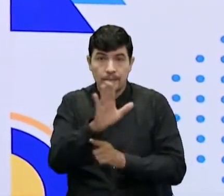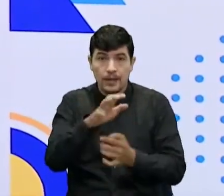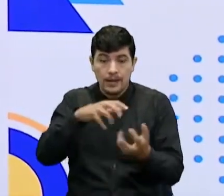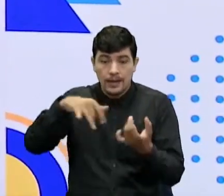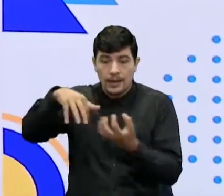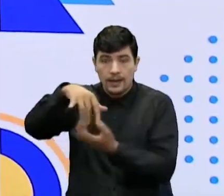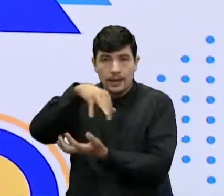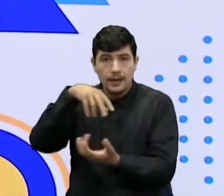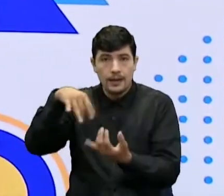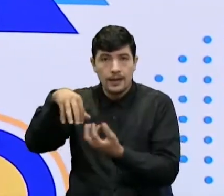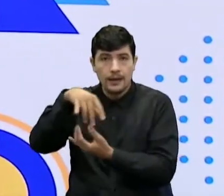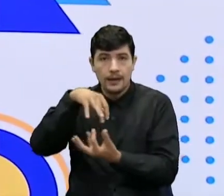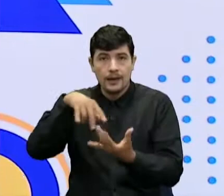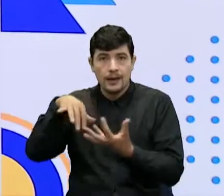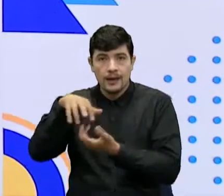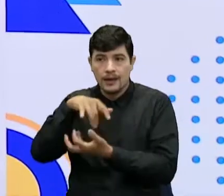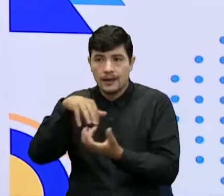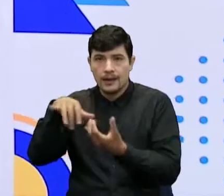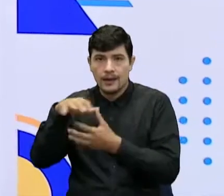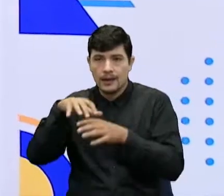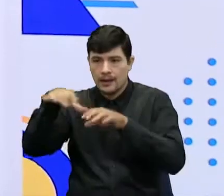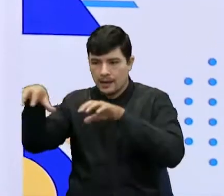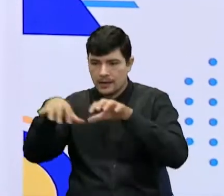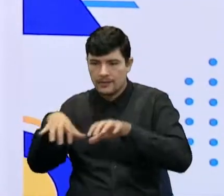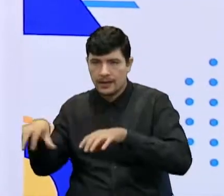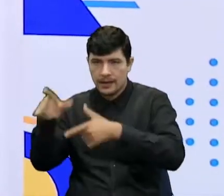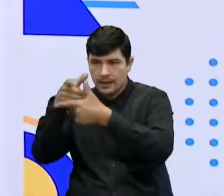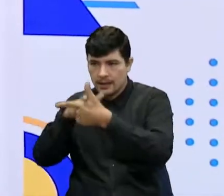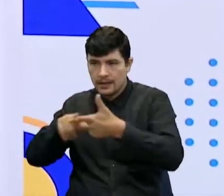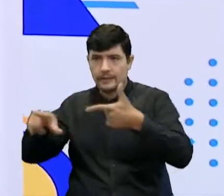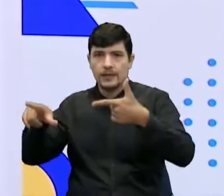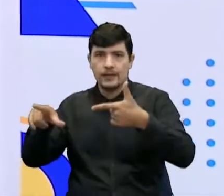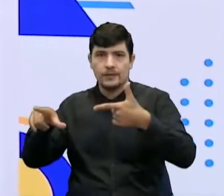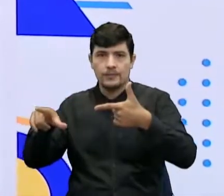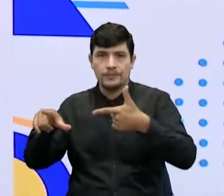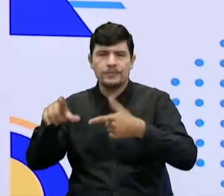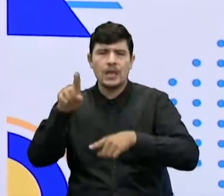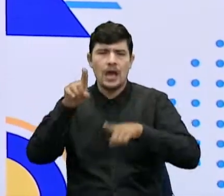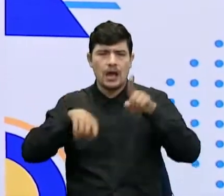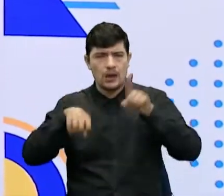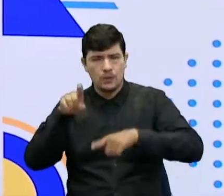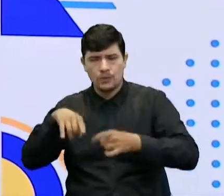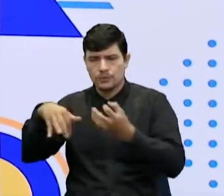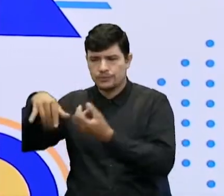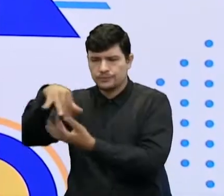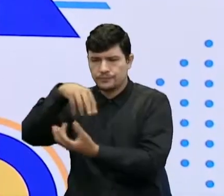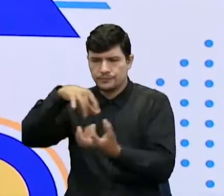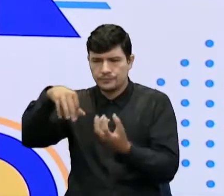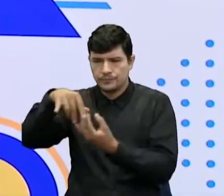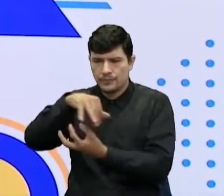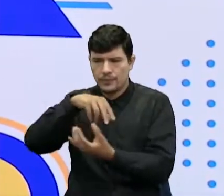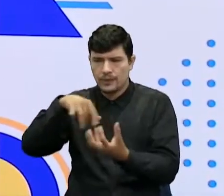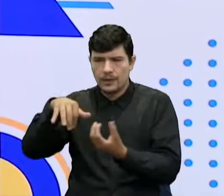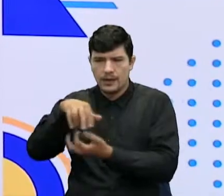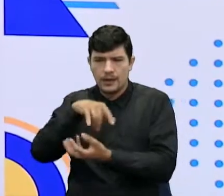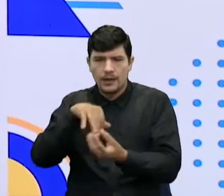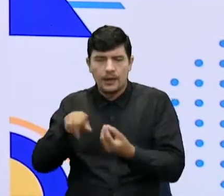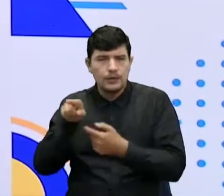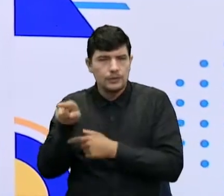se han clasificado y se han dividido ¿Cierto? Hay algunos ecosistemas